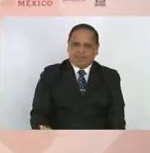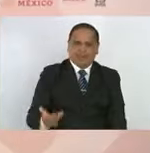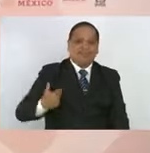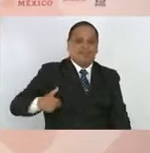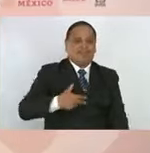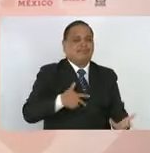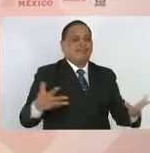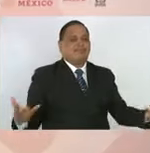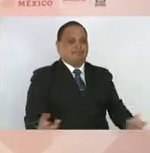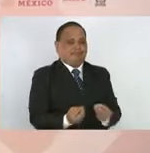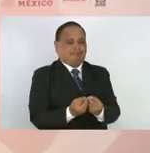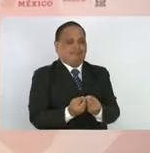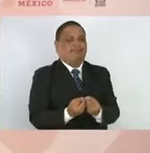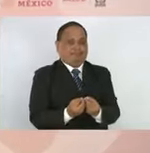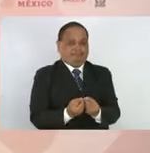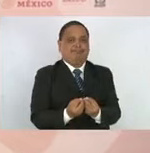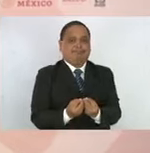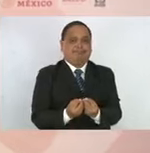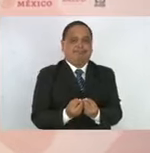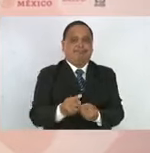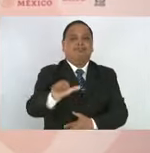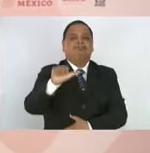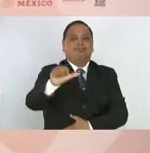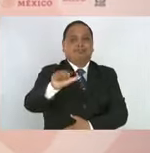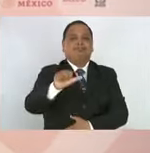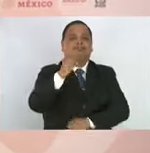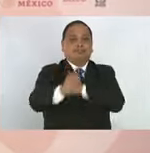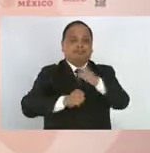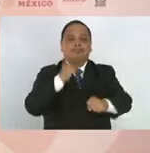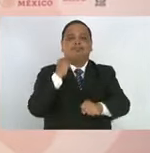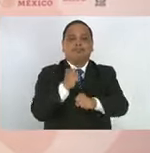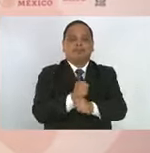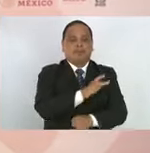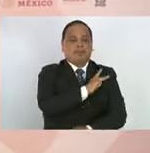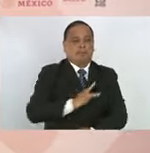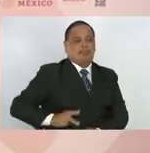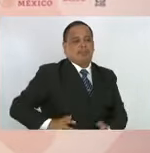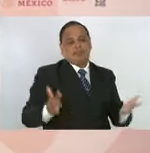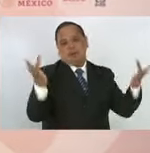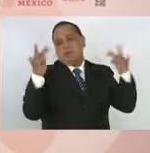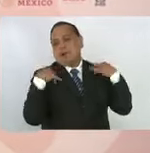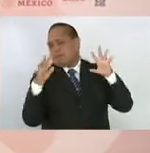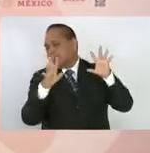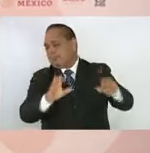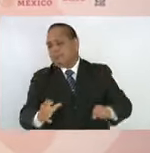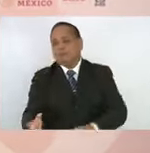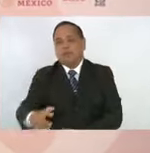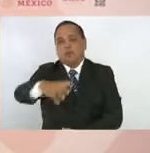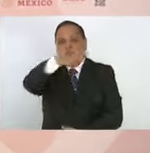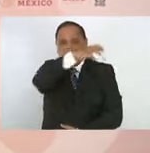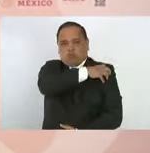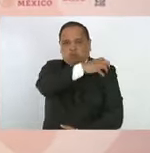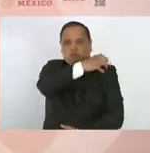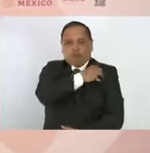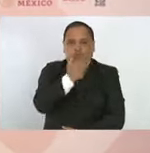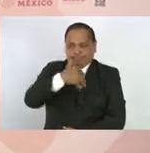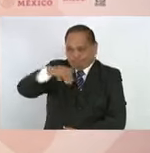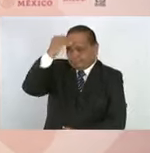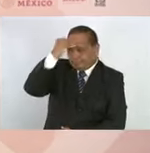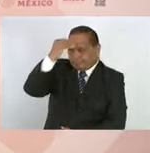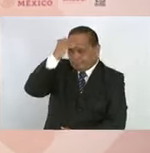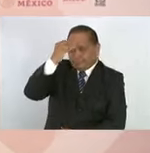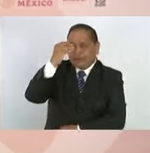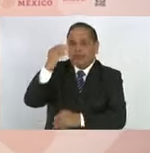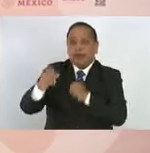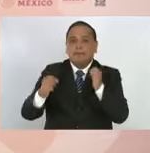16 años después de dejar la presidencia de México, el general conoció al comandante. En